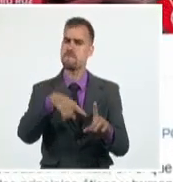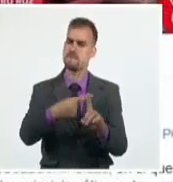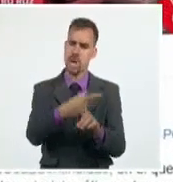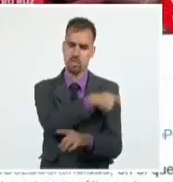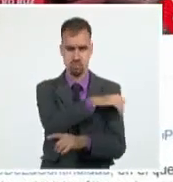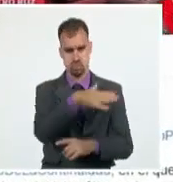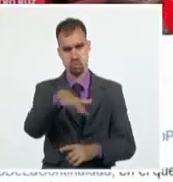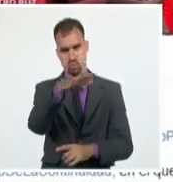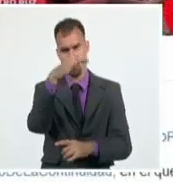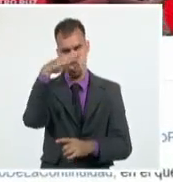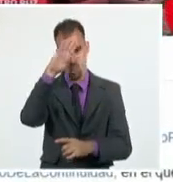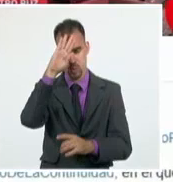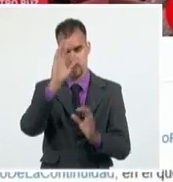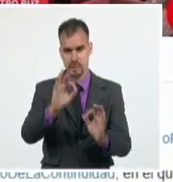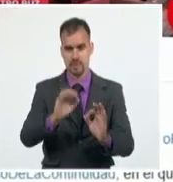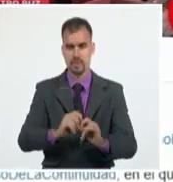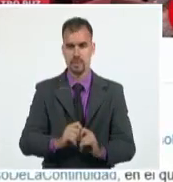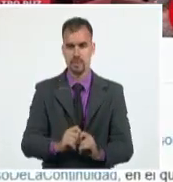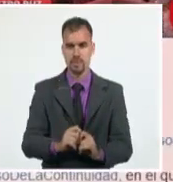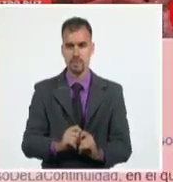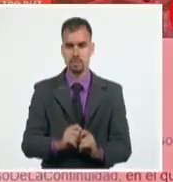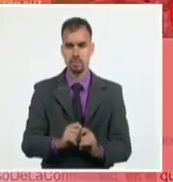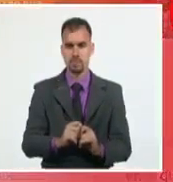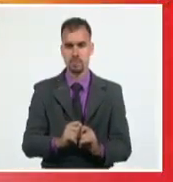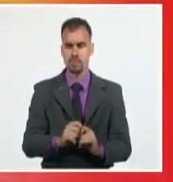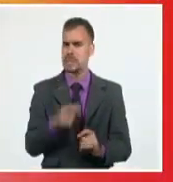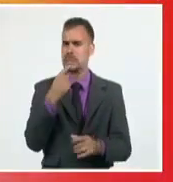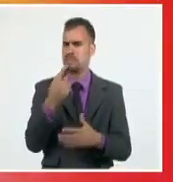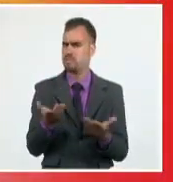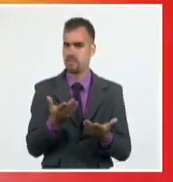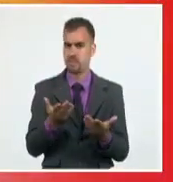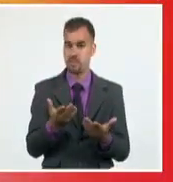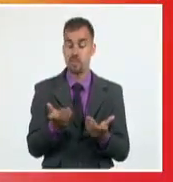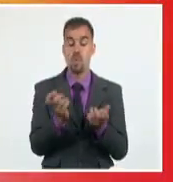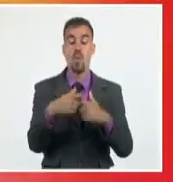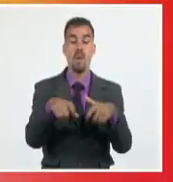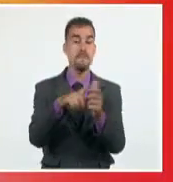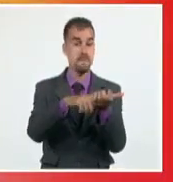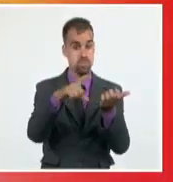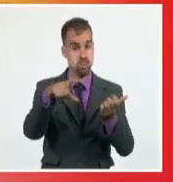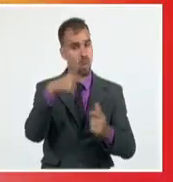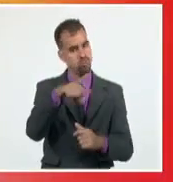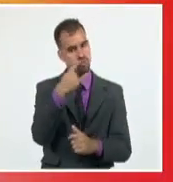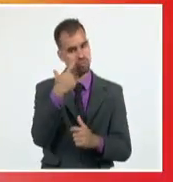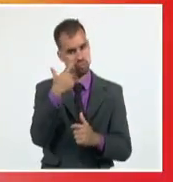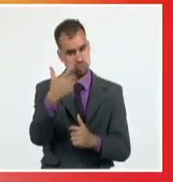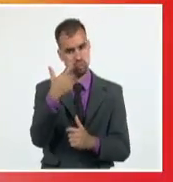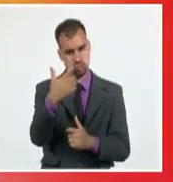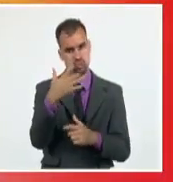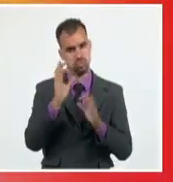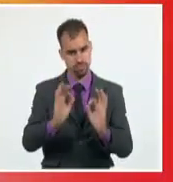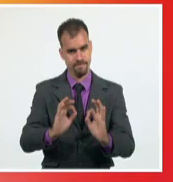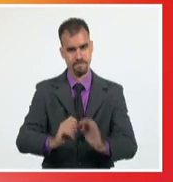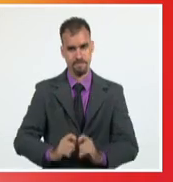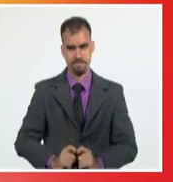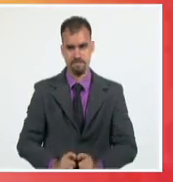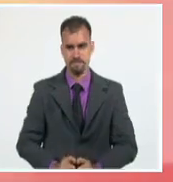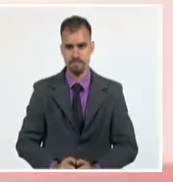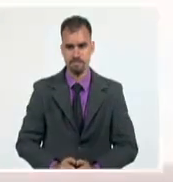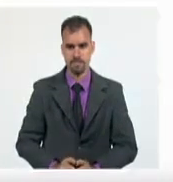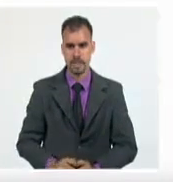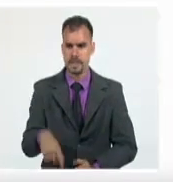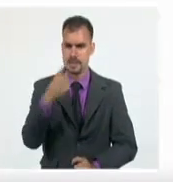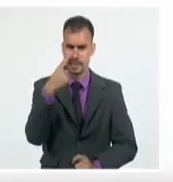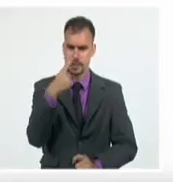cubano. En el mensaje escribieron: un congreso del partido es siempre un hecho significativo en su vida, un hito más en el camino de